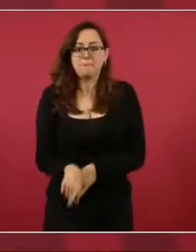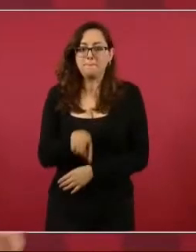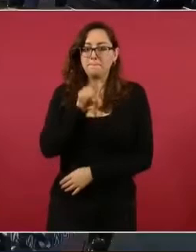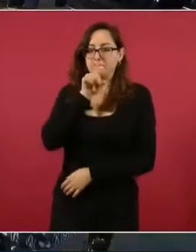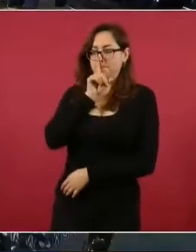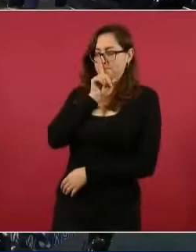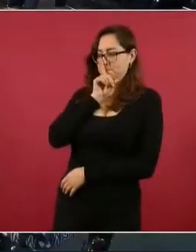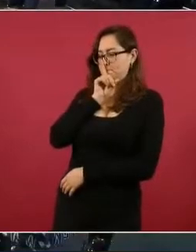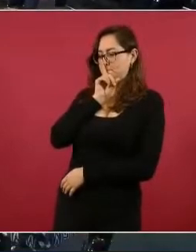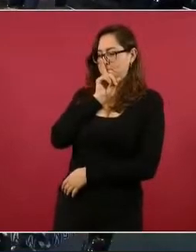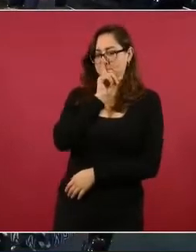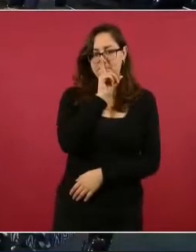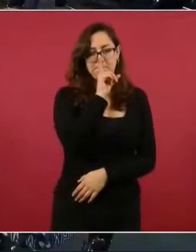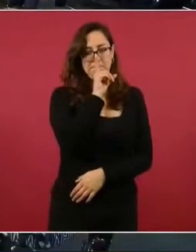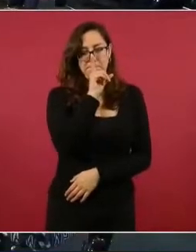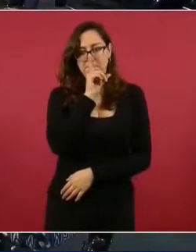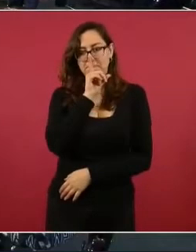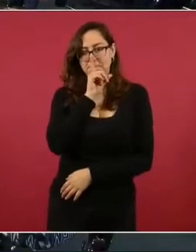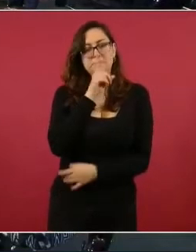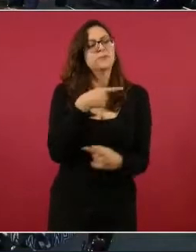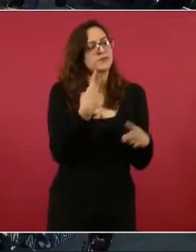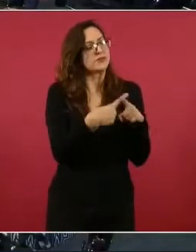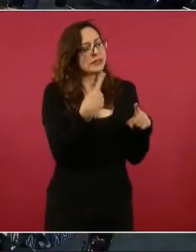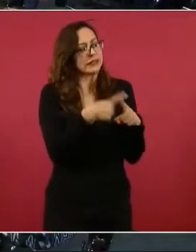¿Quién se la proporcionó?